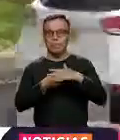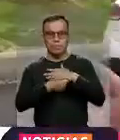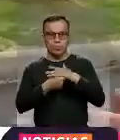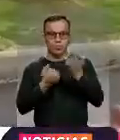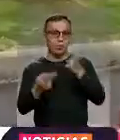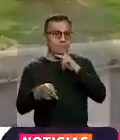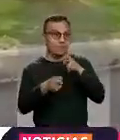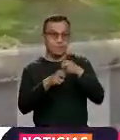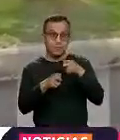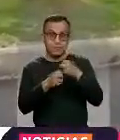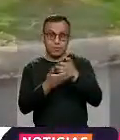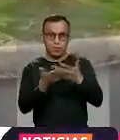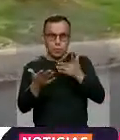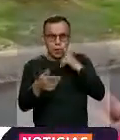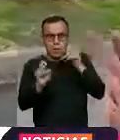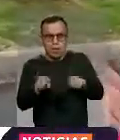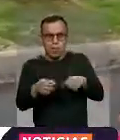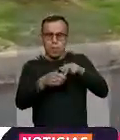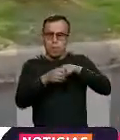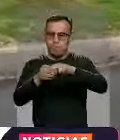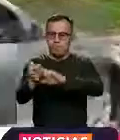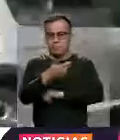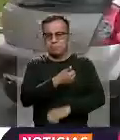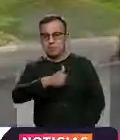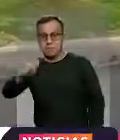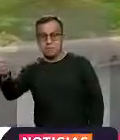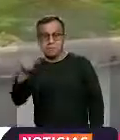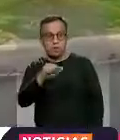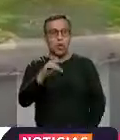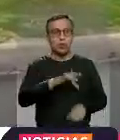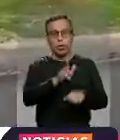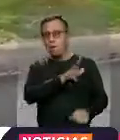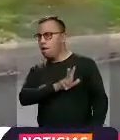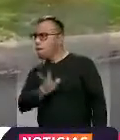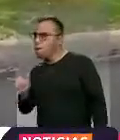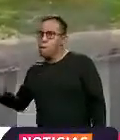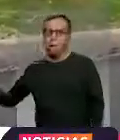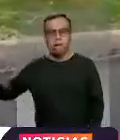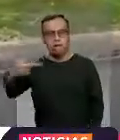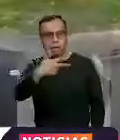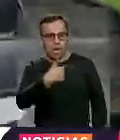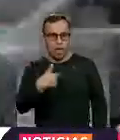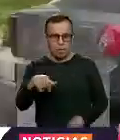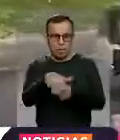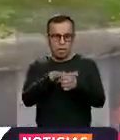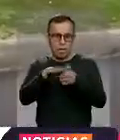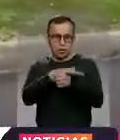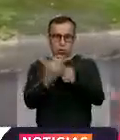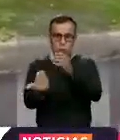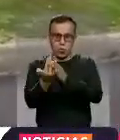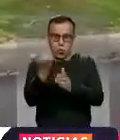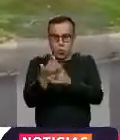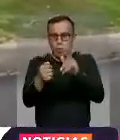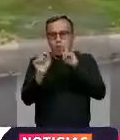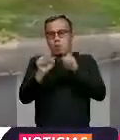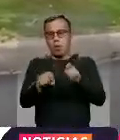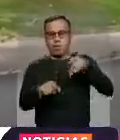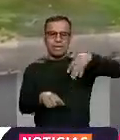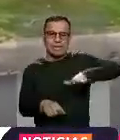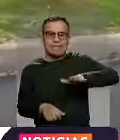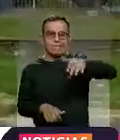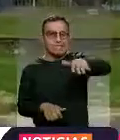muchas dificultades para poderse no movilizar, porque tocaba dar más vuelta por el barrio, por algunos lados, para poder retomar